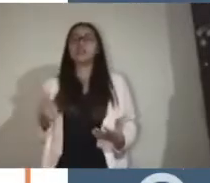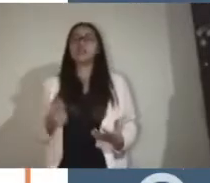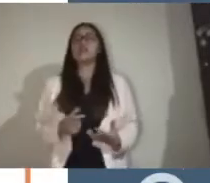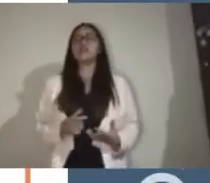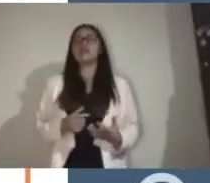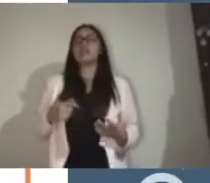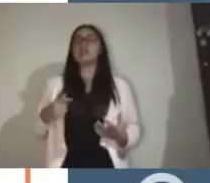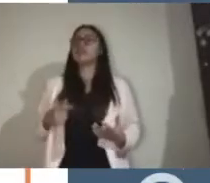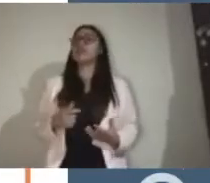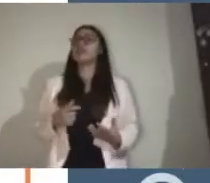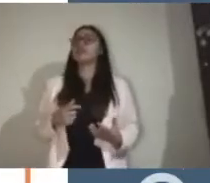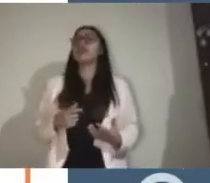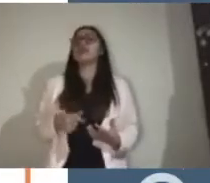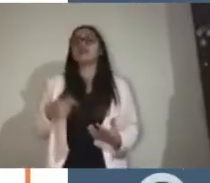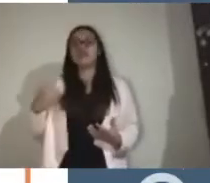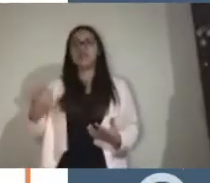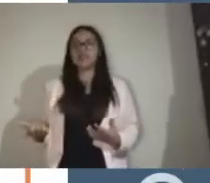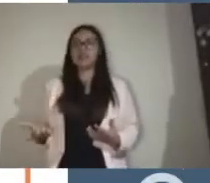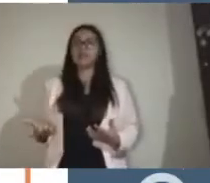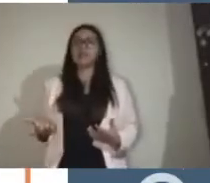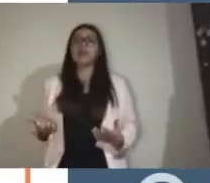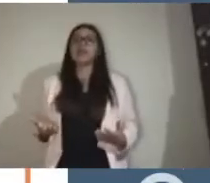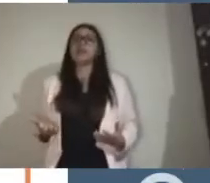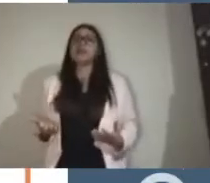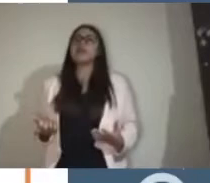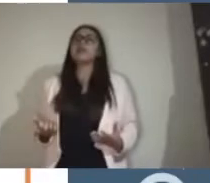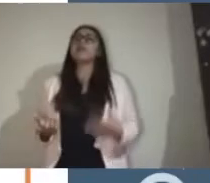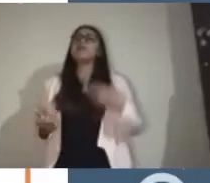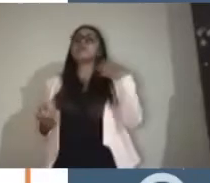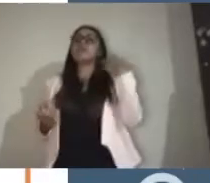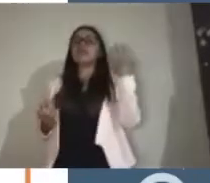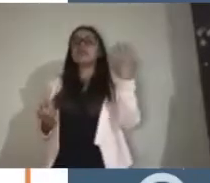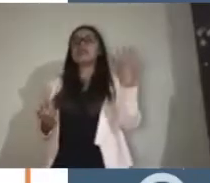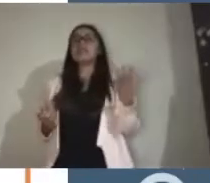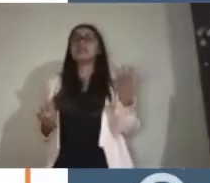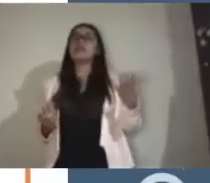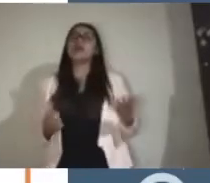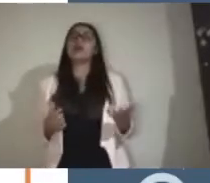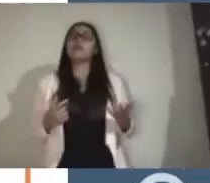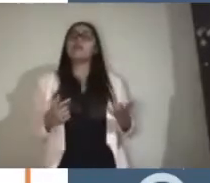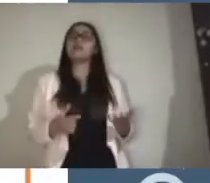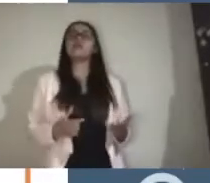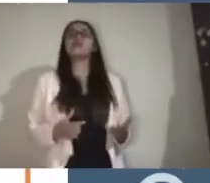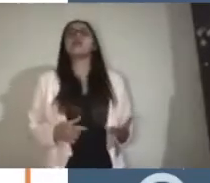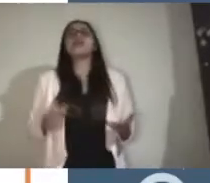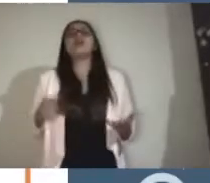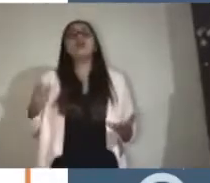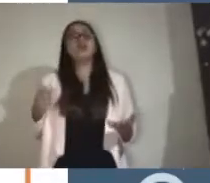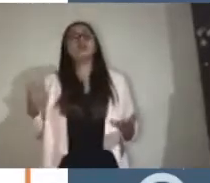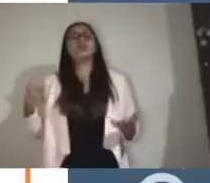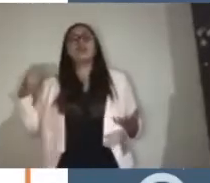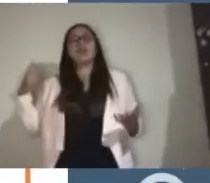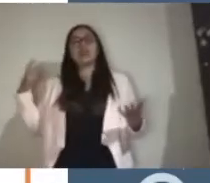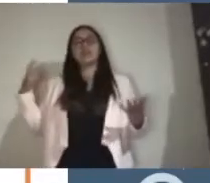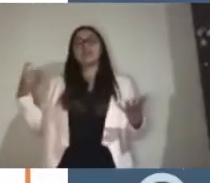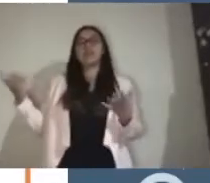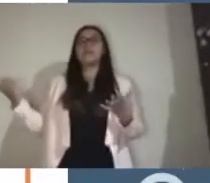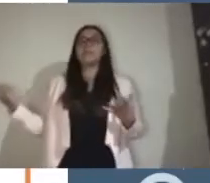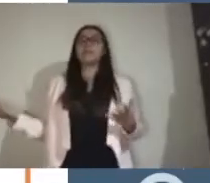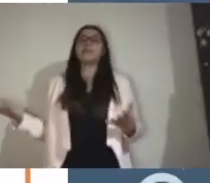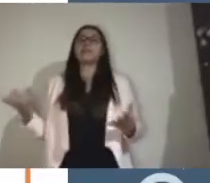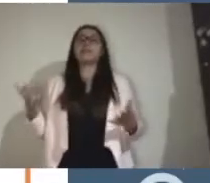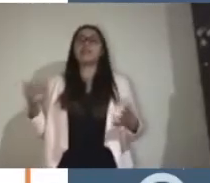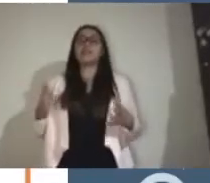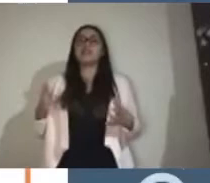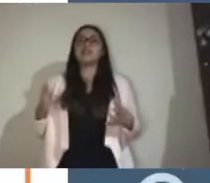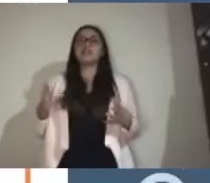estratificaciones tienen una significancia estadística. Y vemos que en el quintil 5, la deprivación, los que